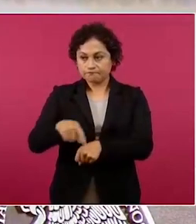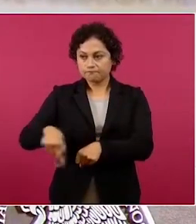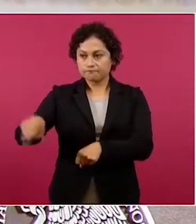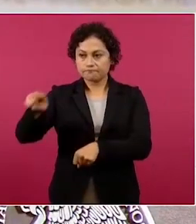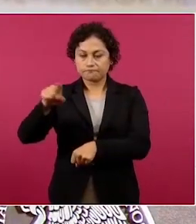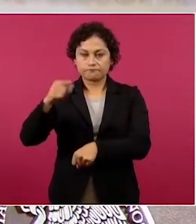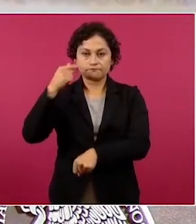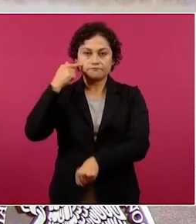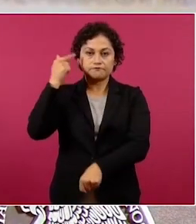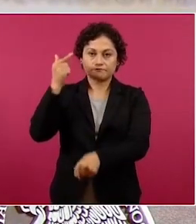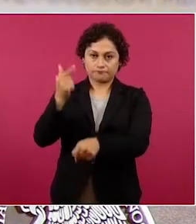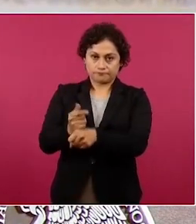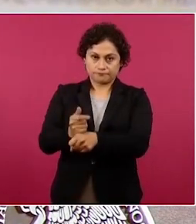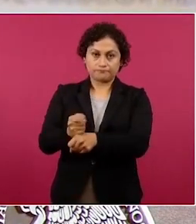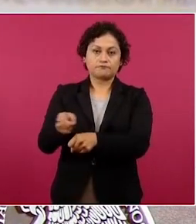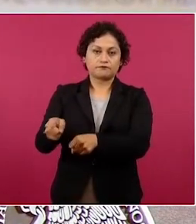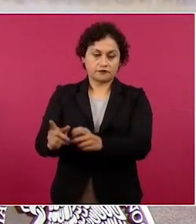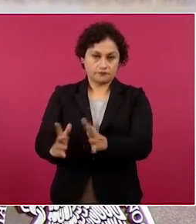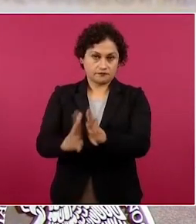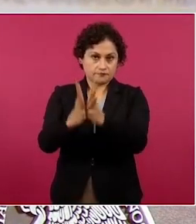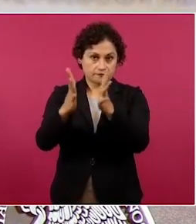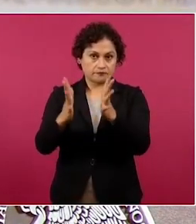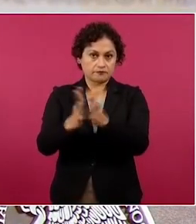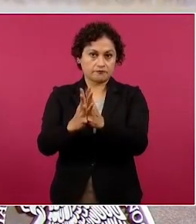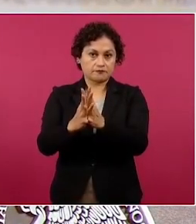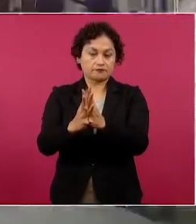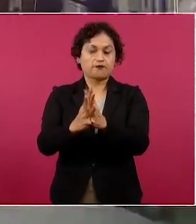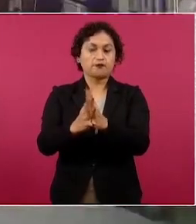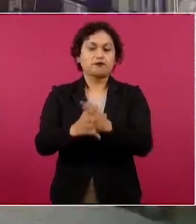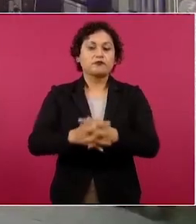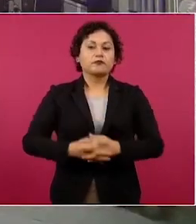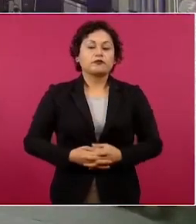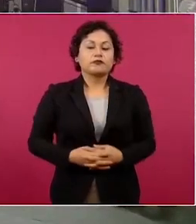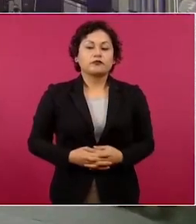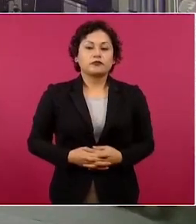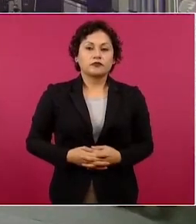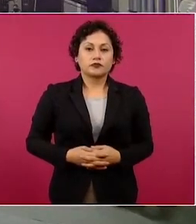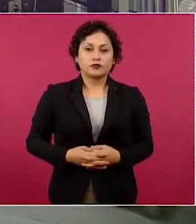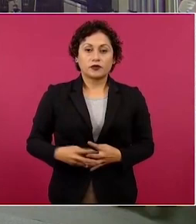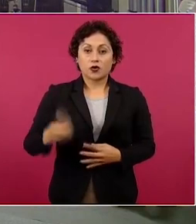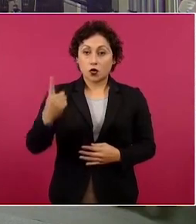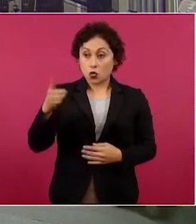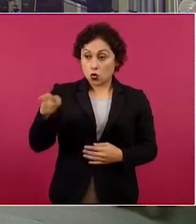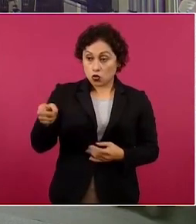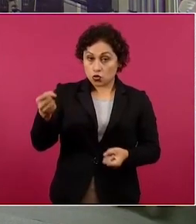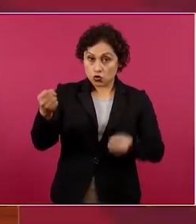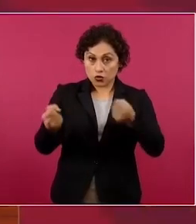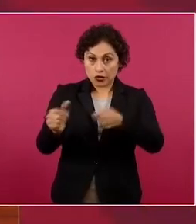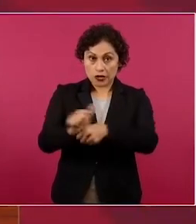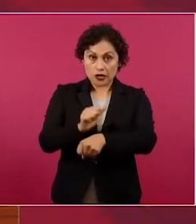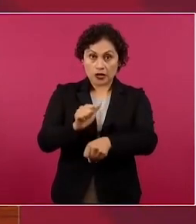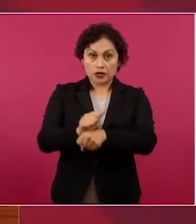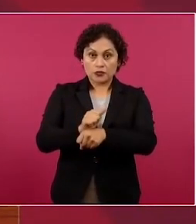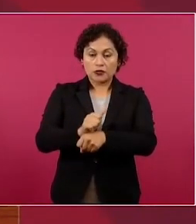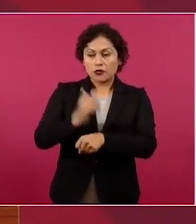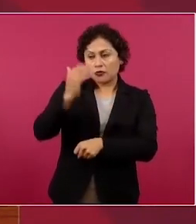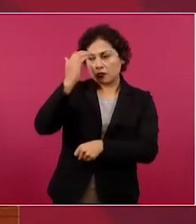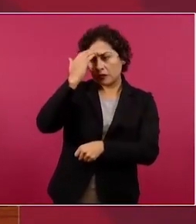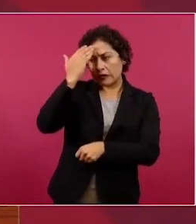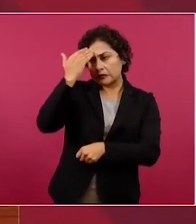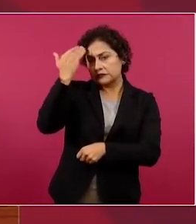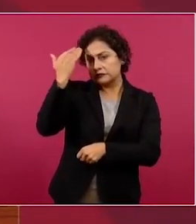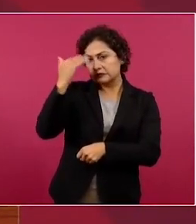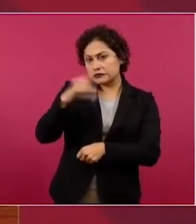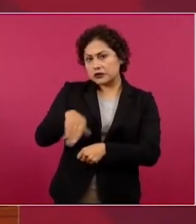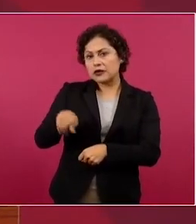participaron en el evento. Uno de los vehículos se conoce que no